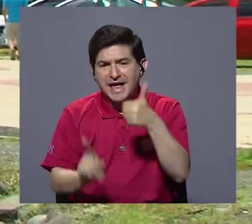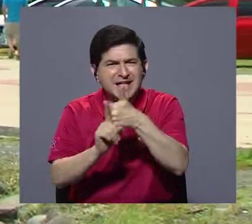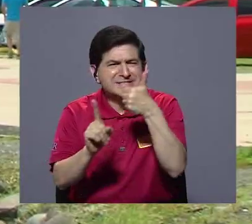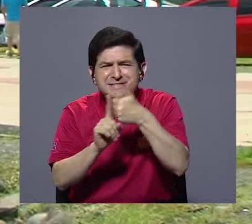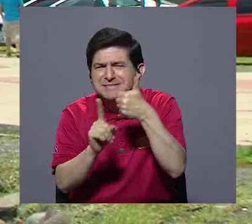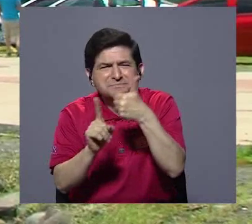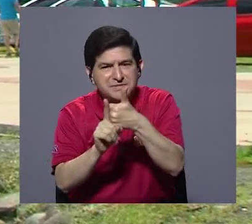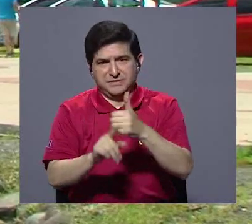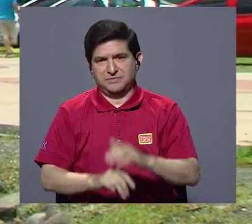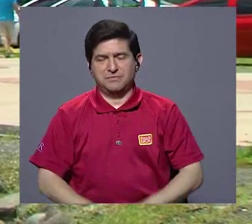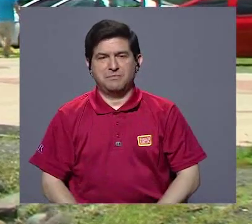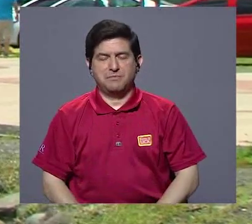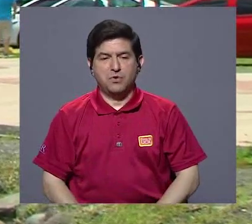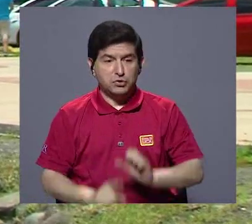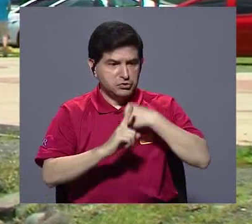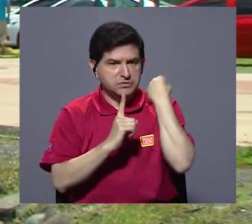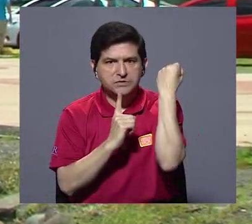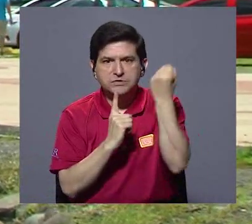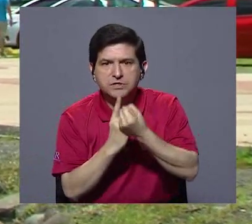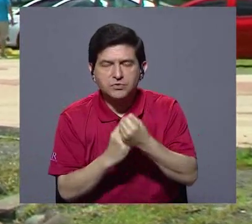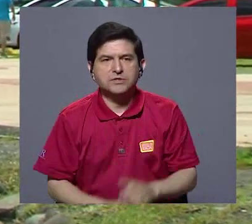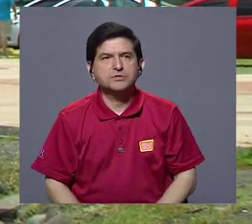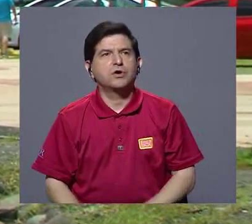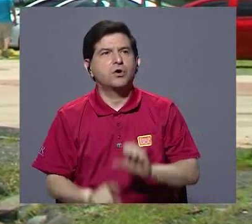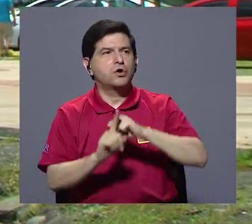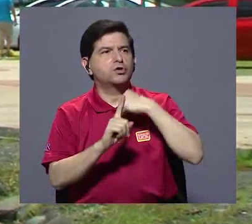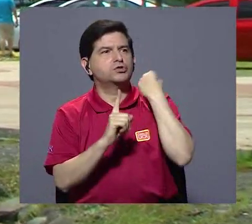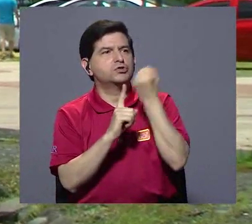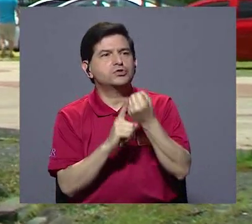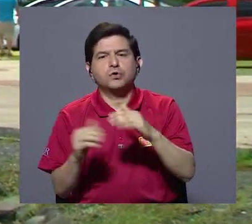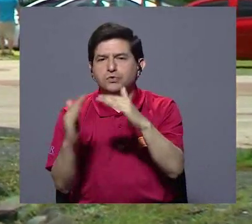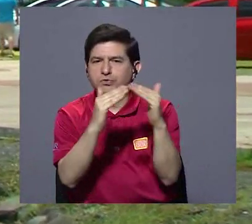Por sí mismo, inclusive, las condiciones